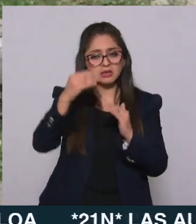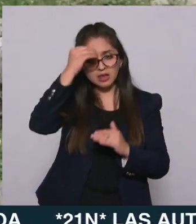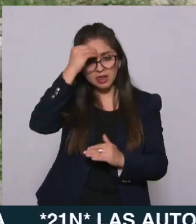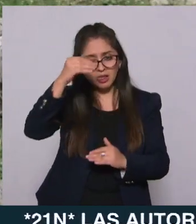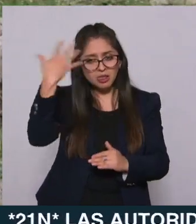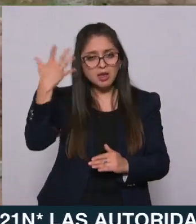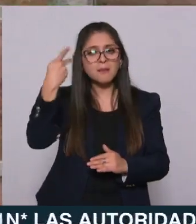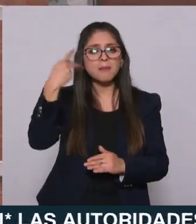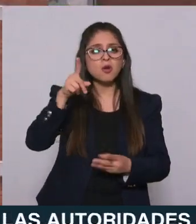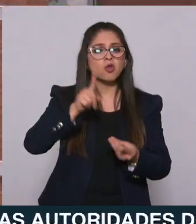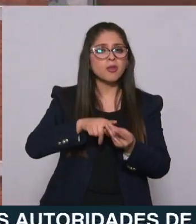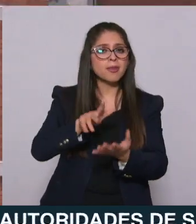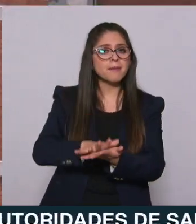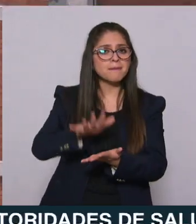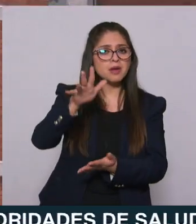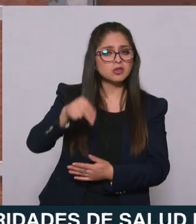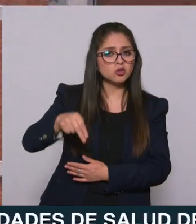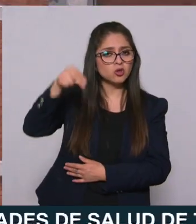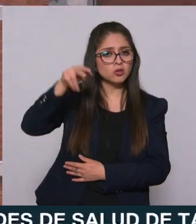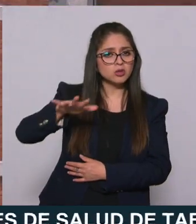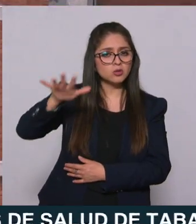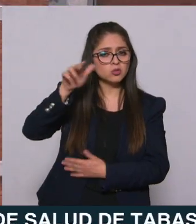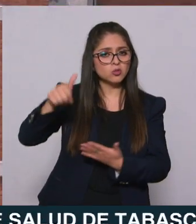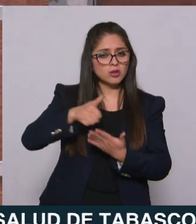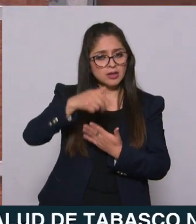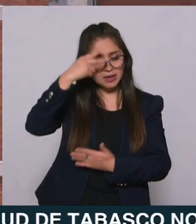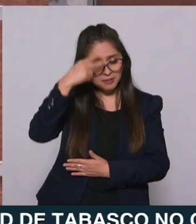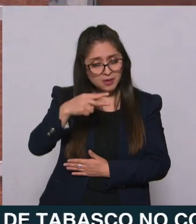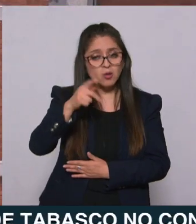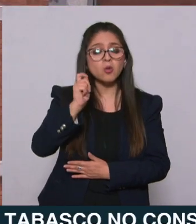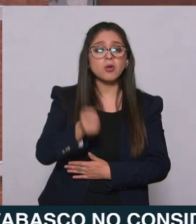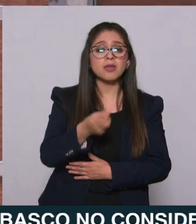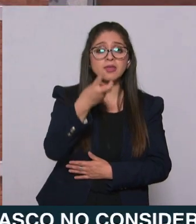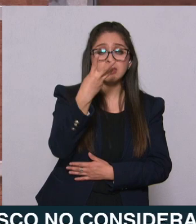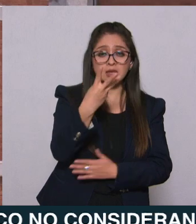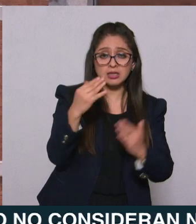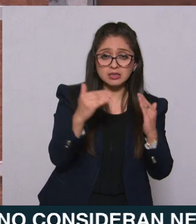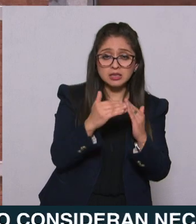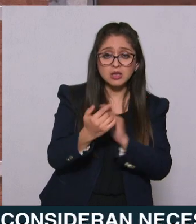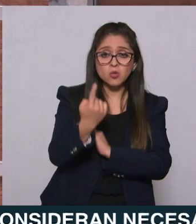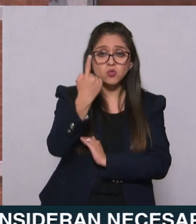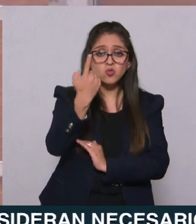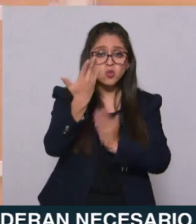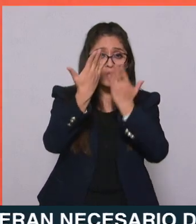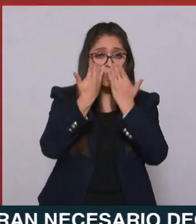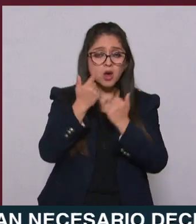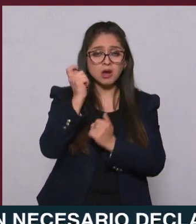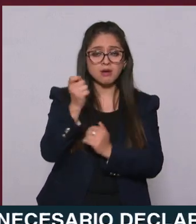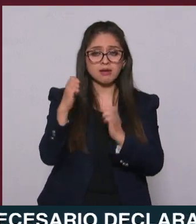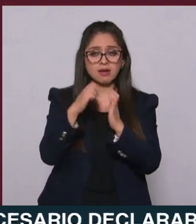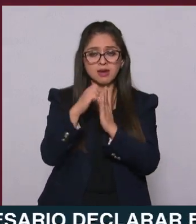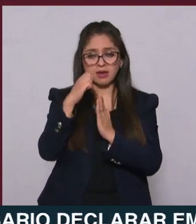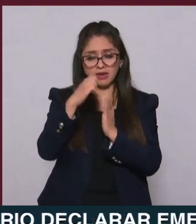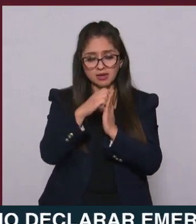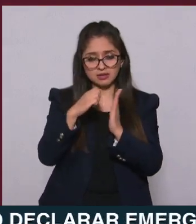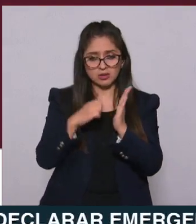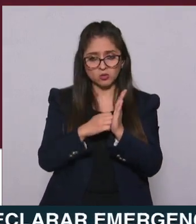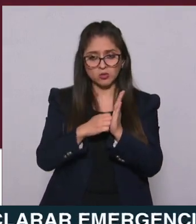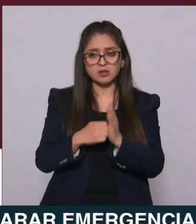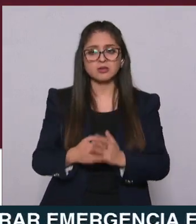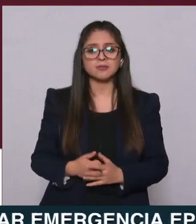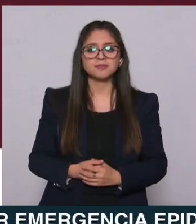el norte del país, y también 1 de cada 3 viviendas en México no poseen escrituras. Por parte de